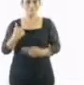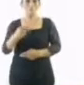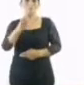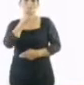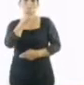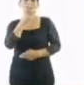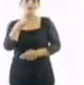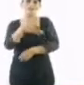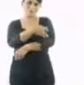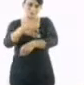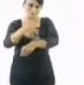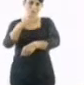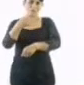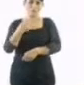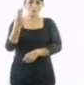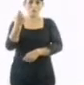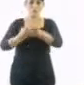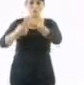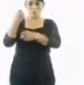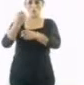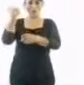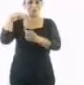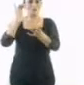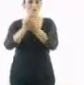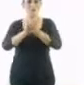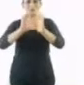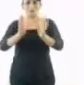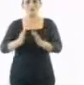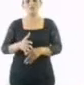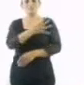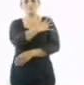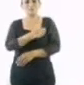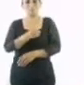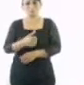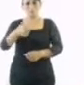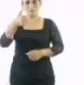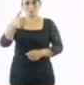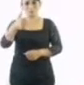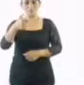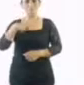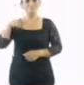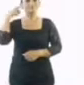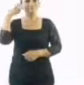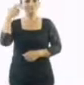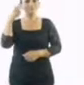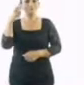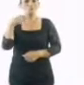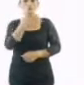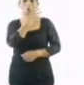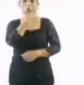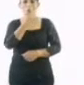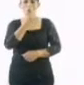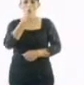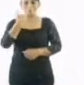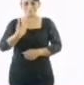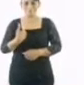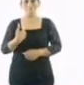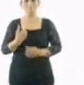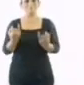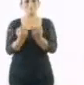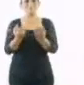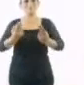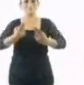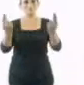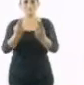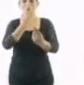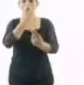de familia de 25 años de matrimonio y 6 hijos. Querétaro necesita un hombre como yo, necesita